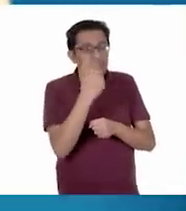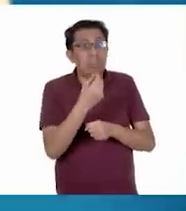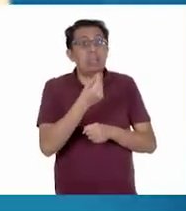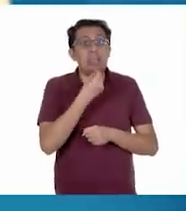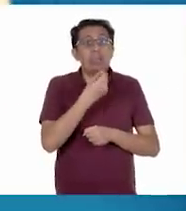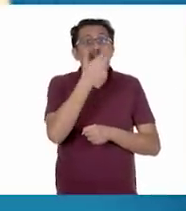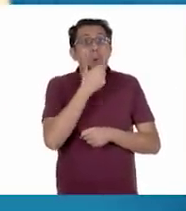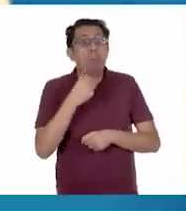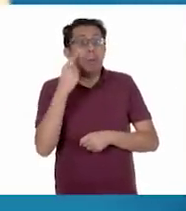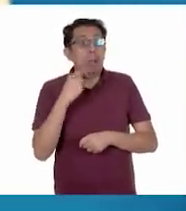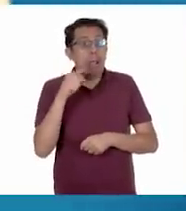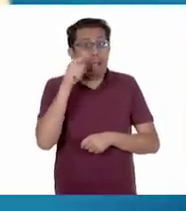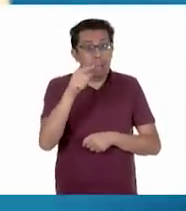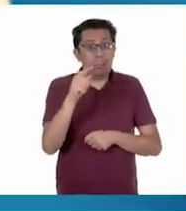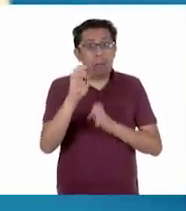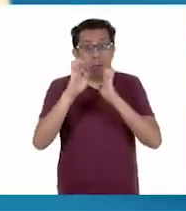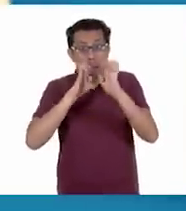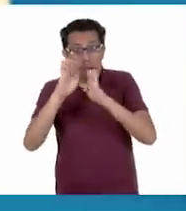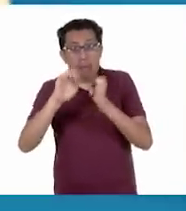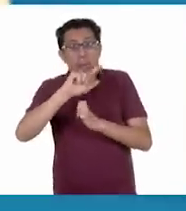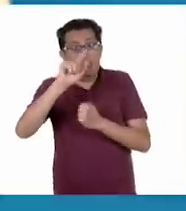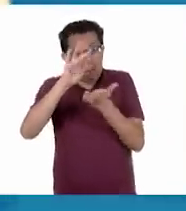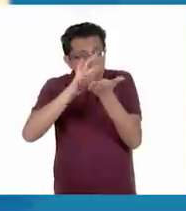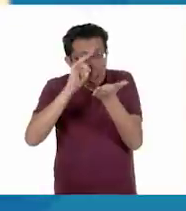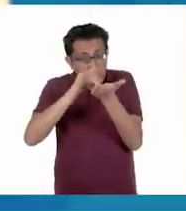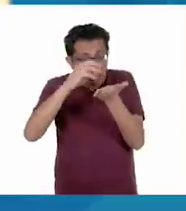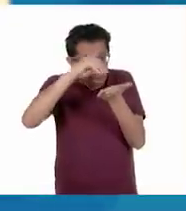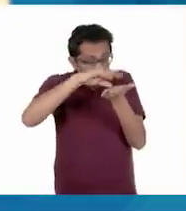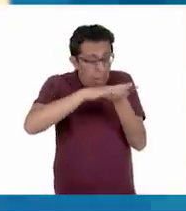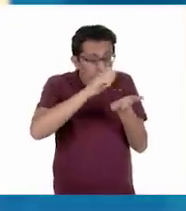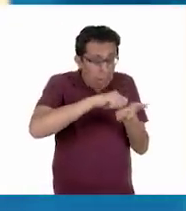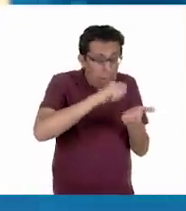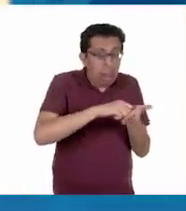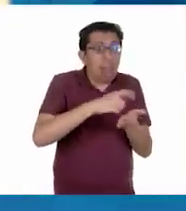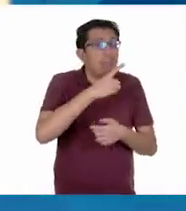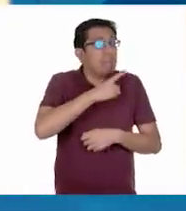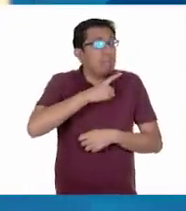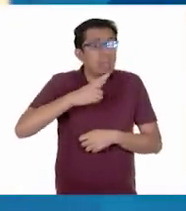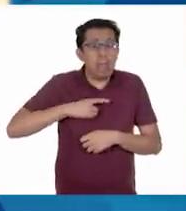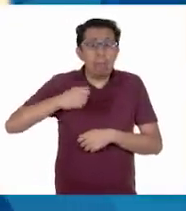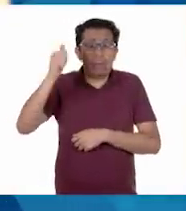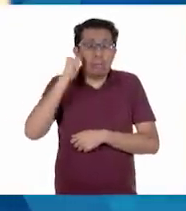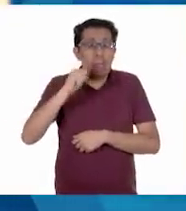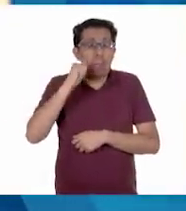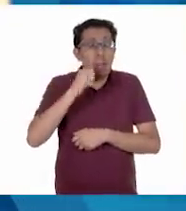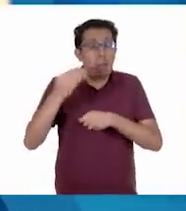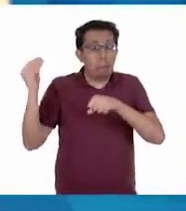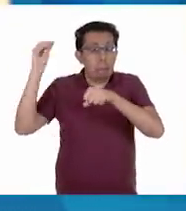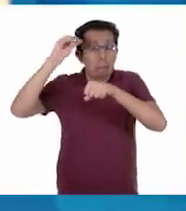y niños, los reportes de entrevista, como este, deben comenzar con un título